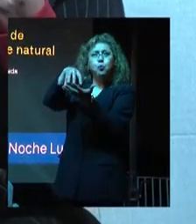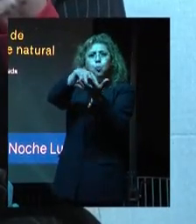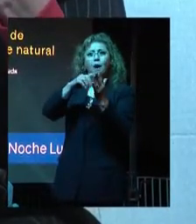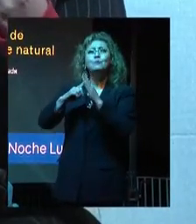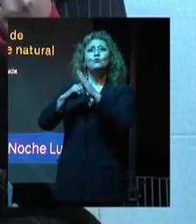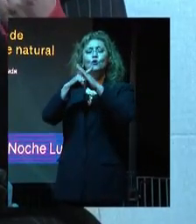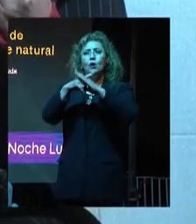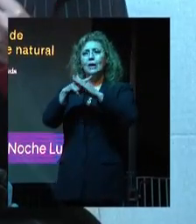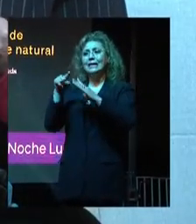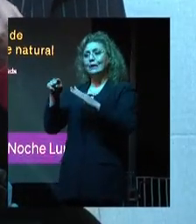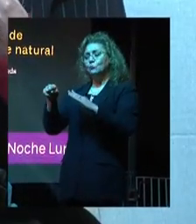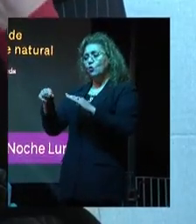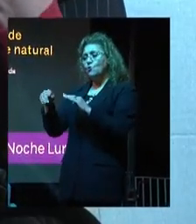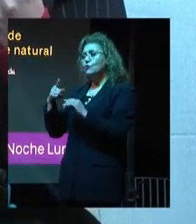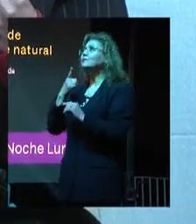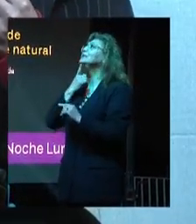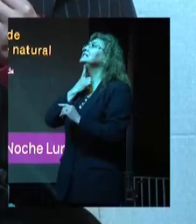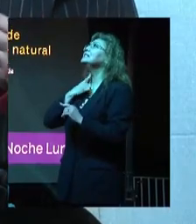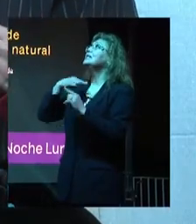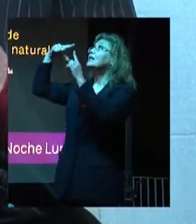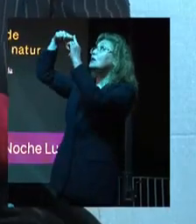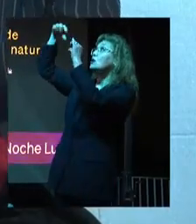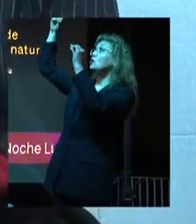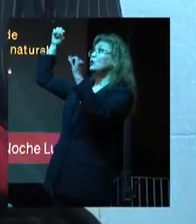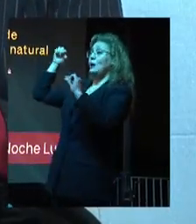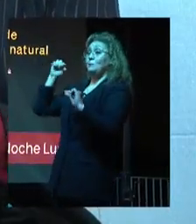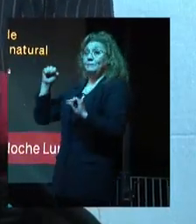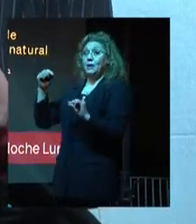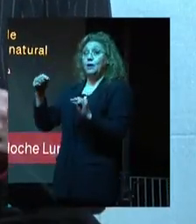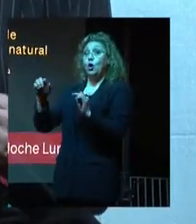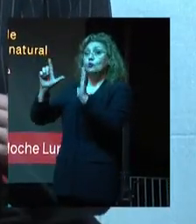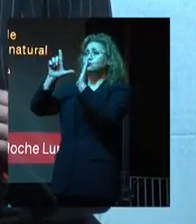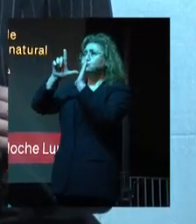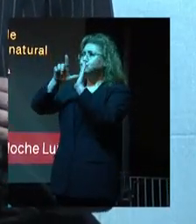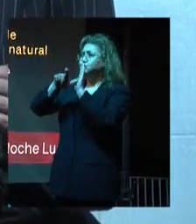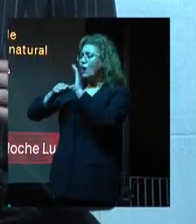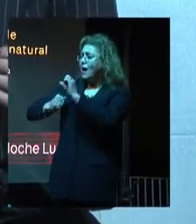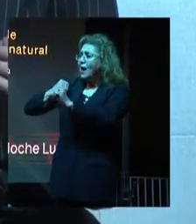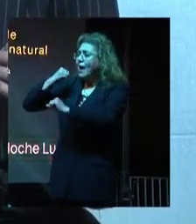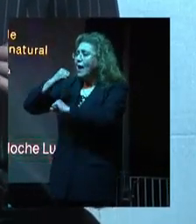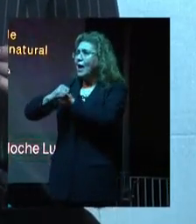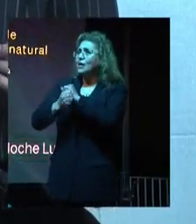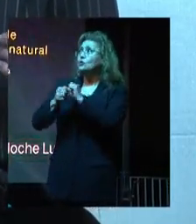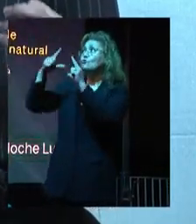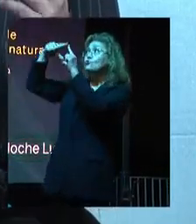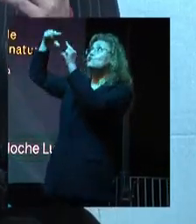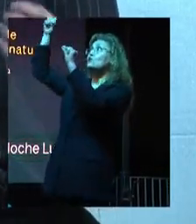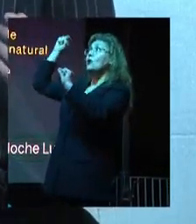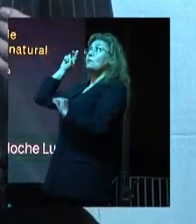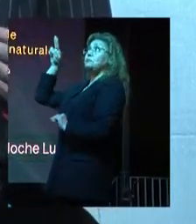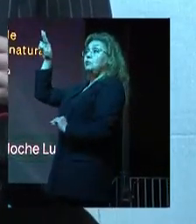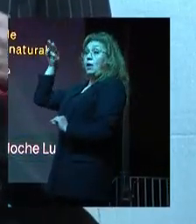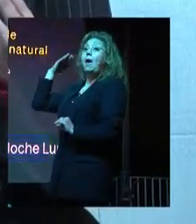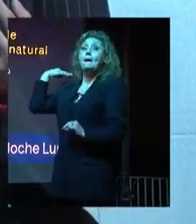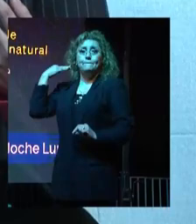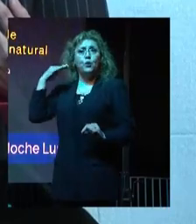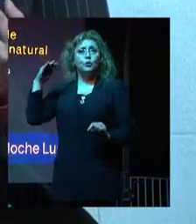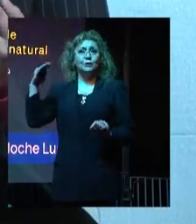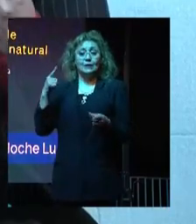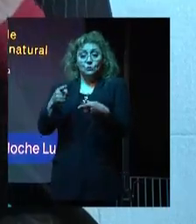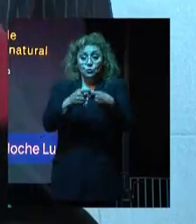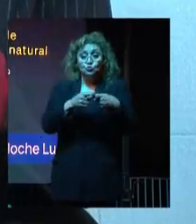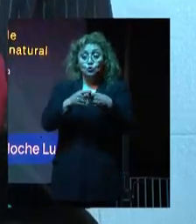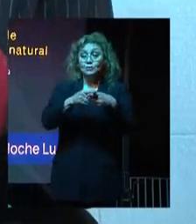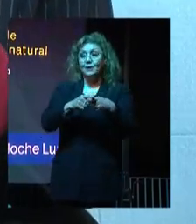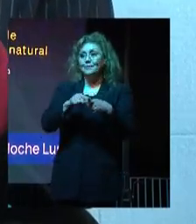y su gran interés por la luna? Al final, durante todos los años, la luna ha sido algo muy importante para la sociedad,